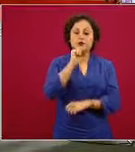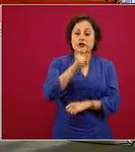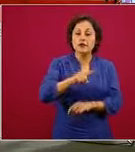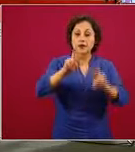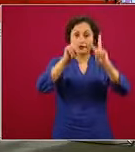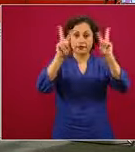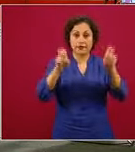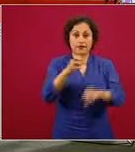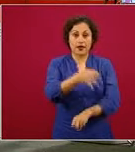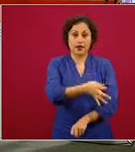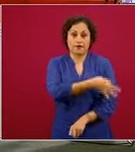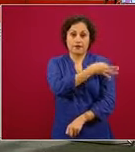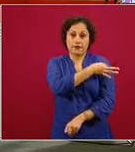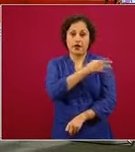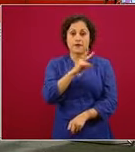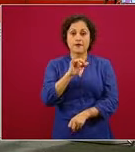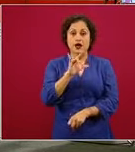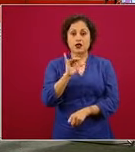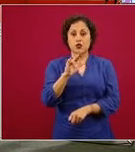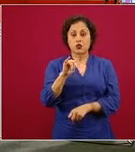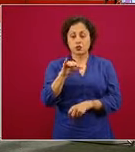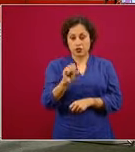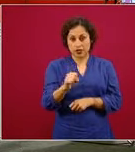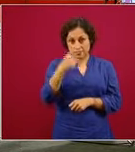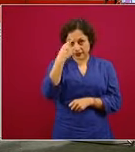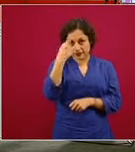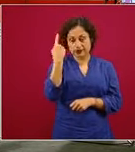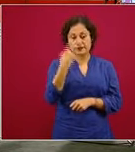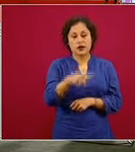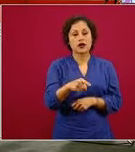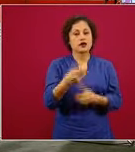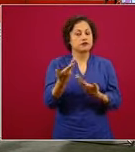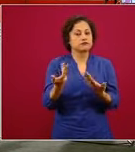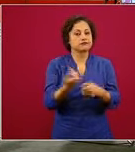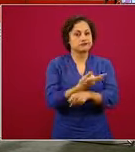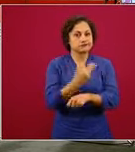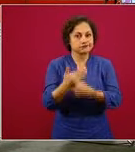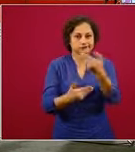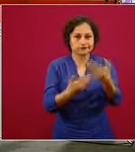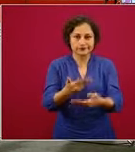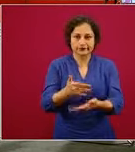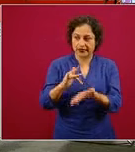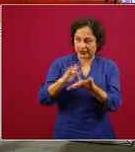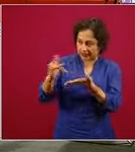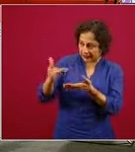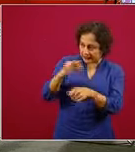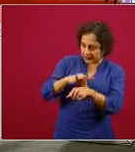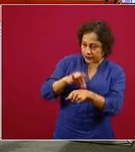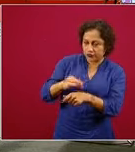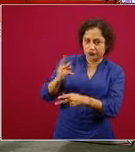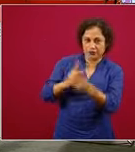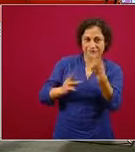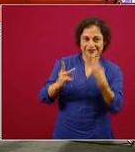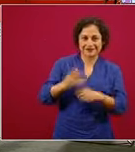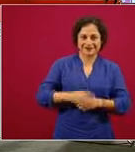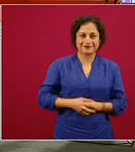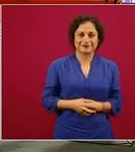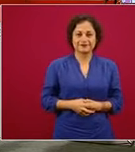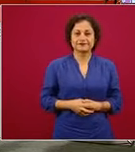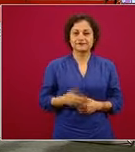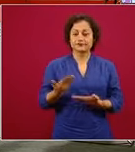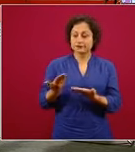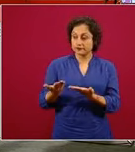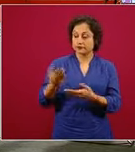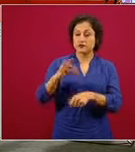situación que guarda el desarrollo de vacunas. Muchas gracias, doctor, por acompañarnos. Entonces le pido al